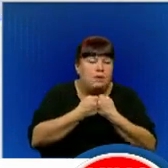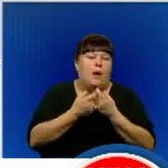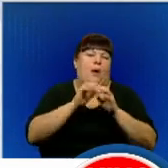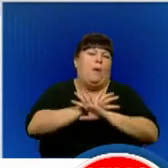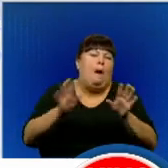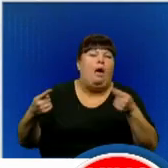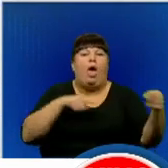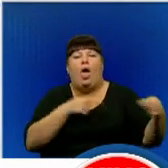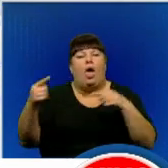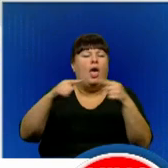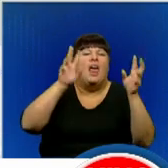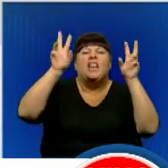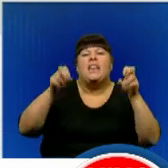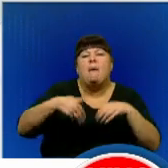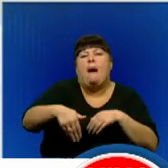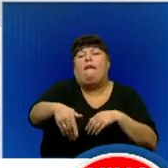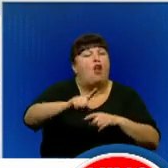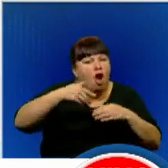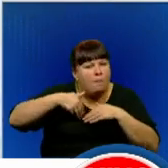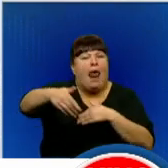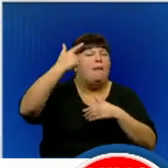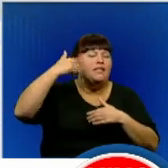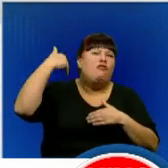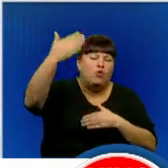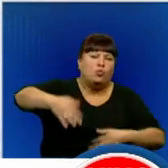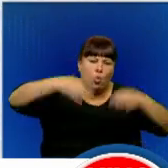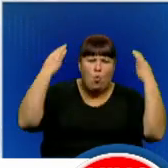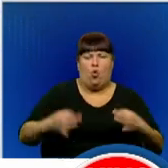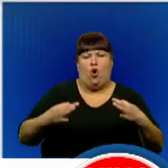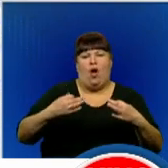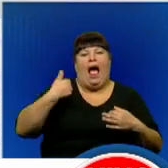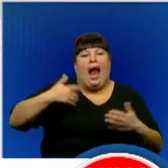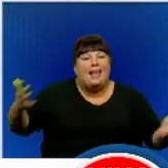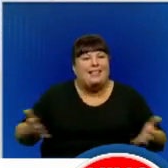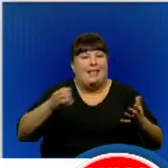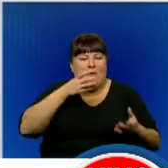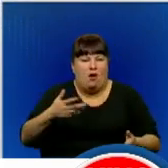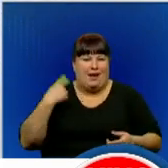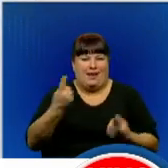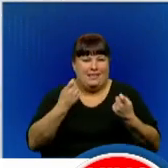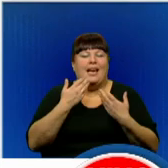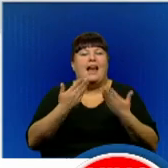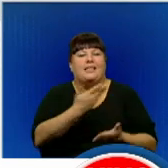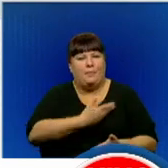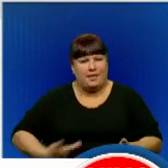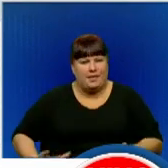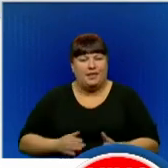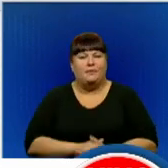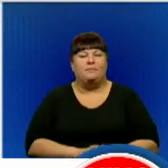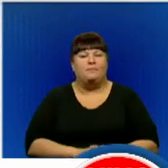dejemos discutir las cuestiones de corto plazo y a ver si queremos una vez por todo construir el país que merecemos señor presidente muchas gracias